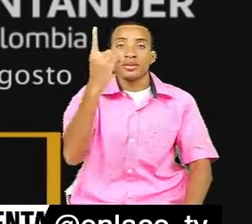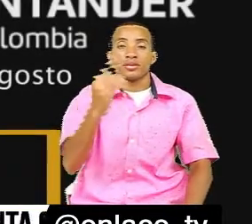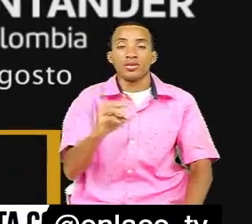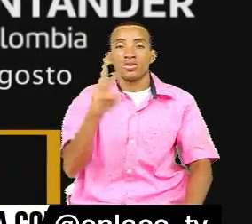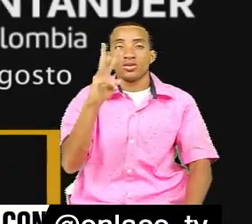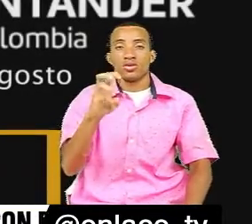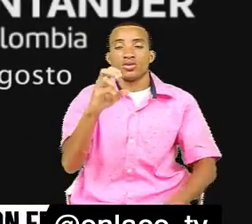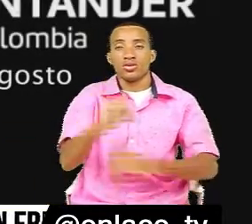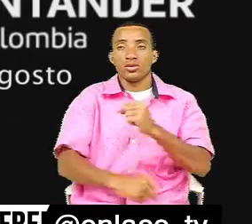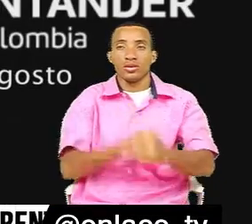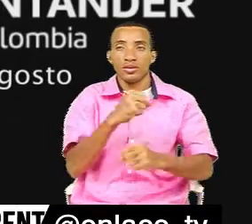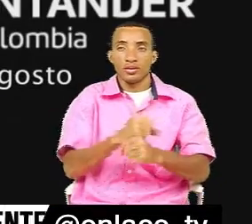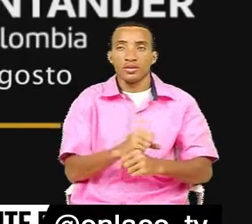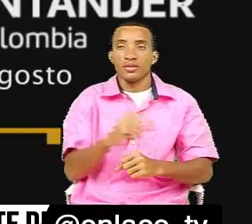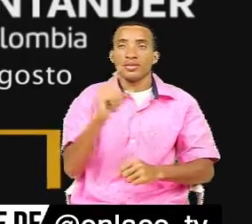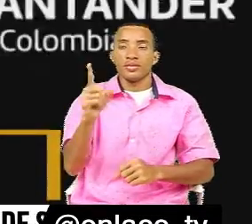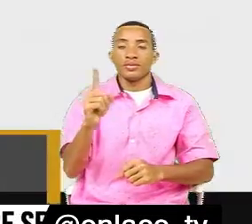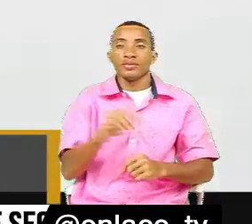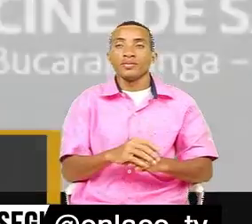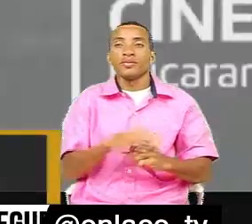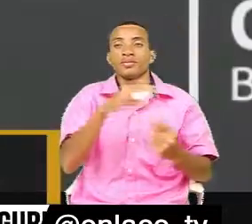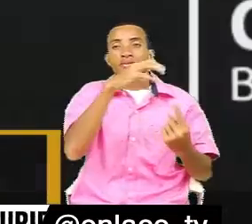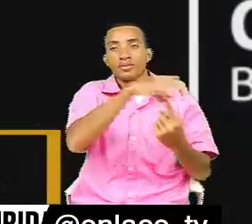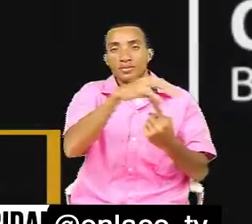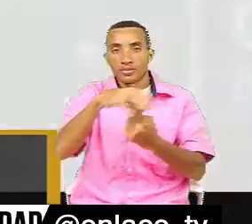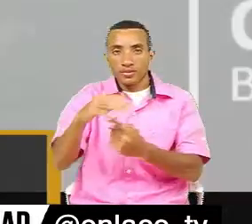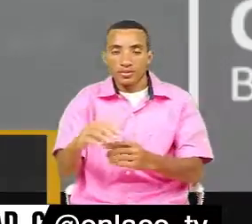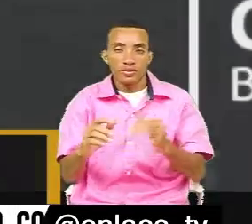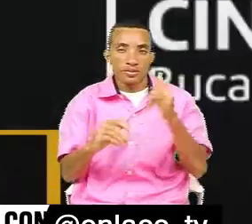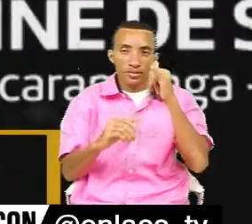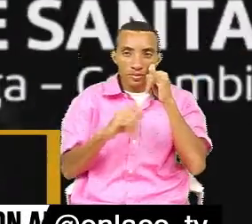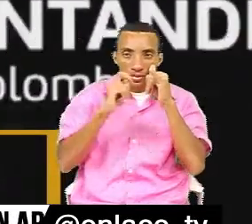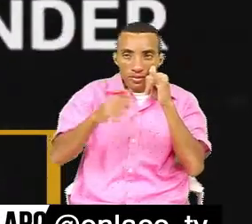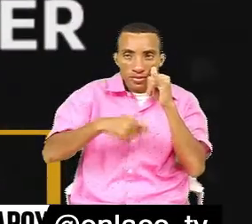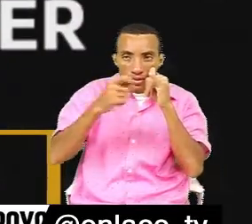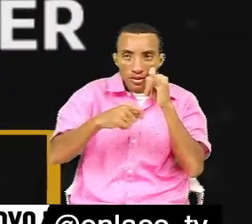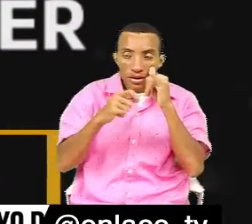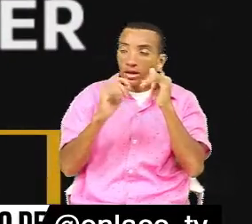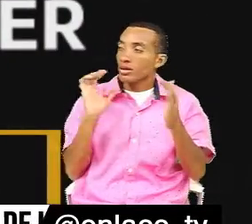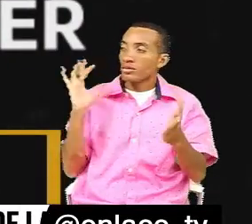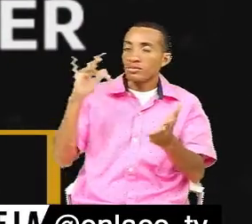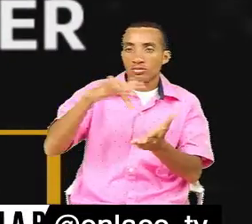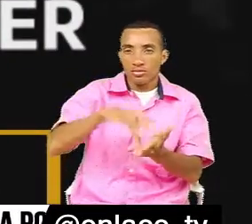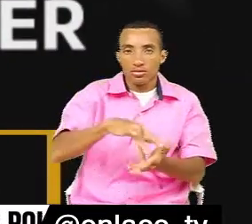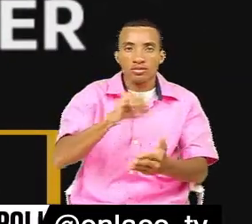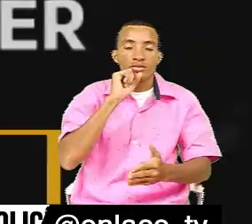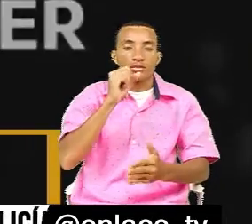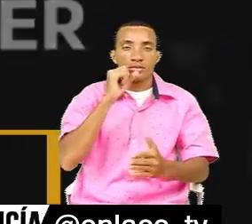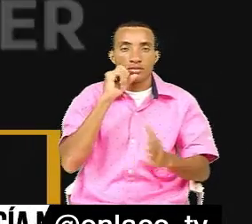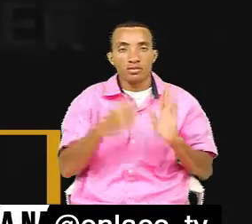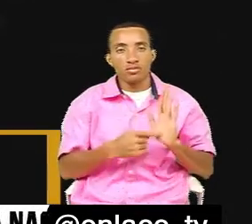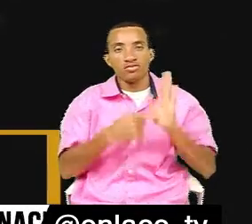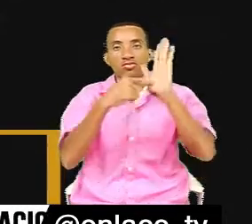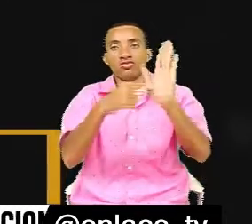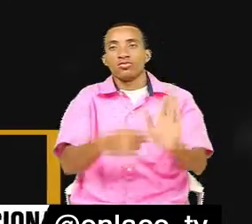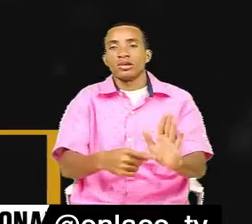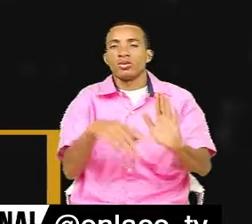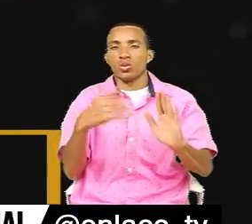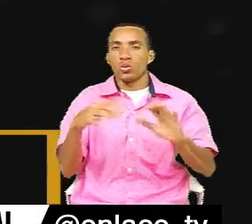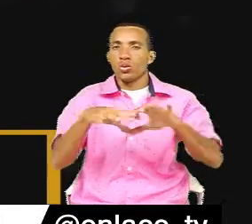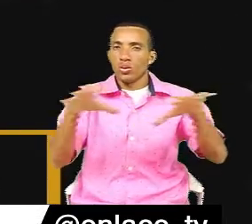de su historia, el Festival Internacional de Cine de Santander, FIX, llega a Barranca Bermeja, donde ofrecerá interesantes